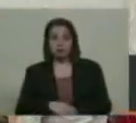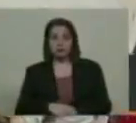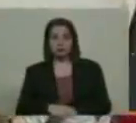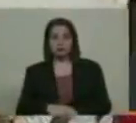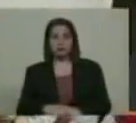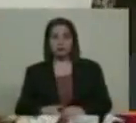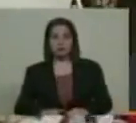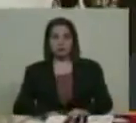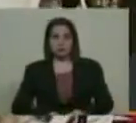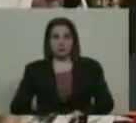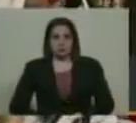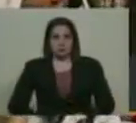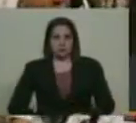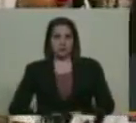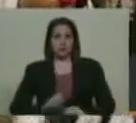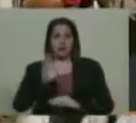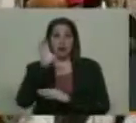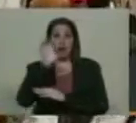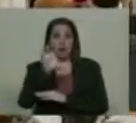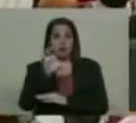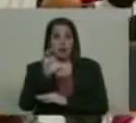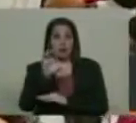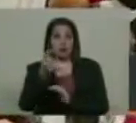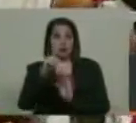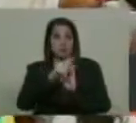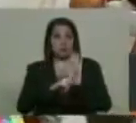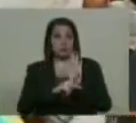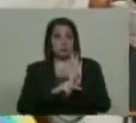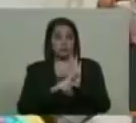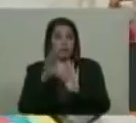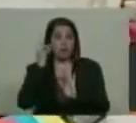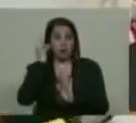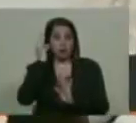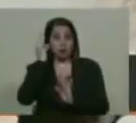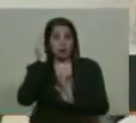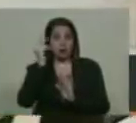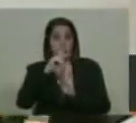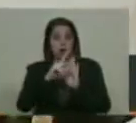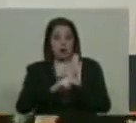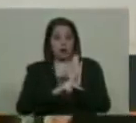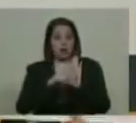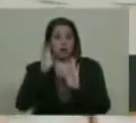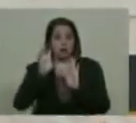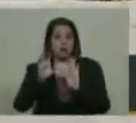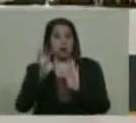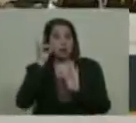Plan de la patria de la mujer. Plan de la patria de la mujer